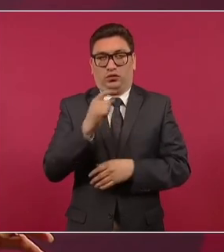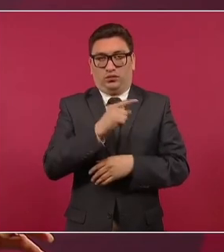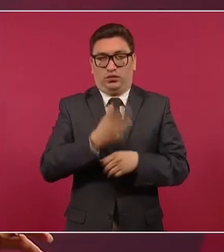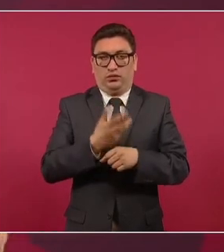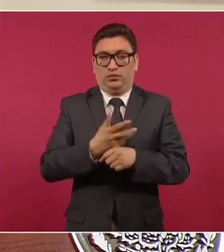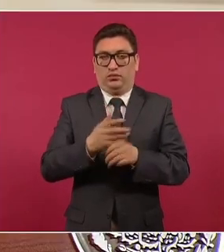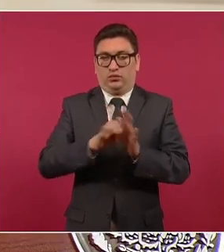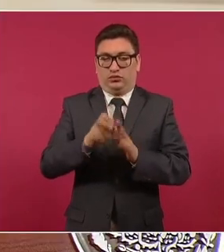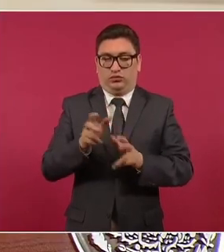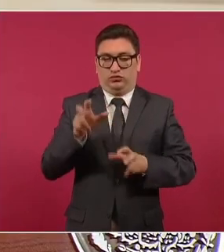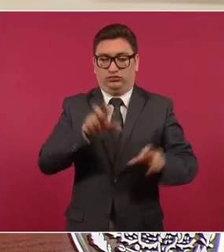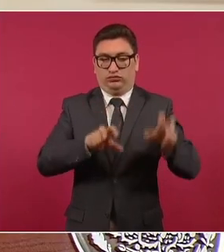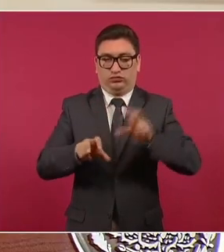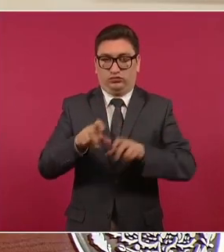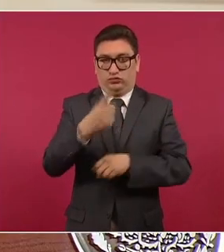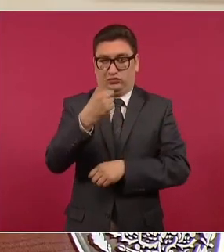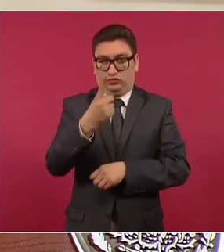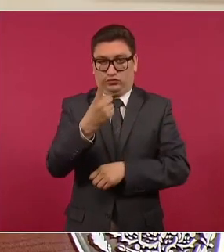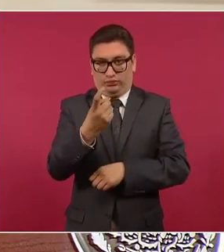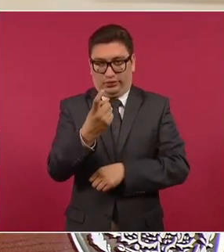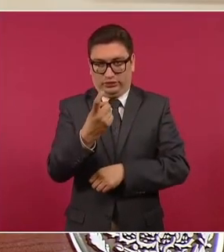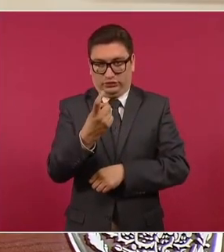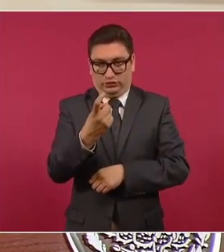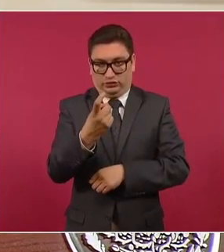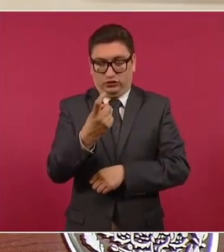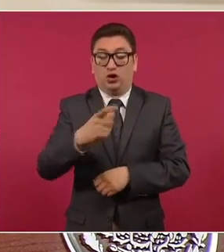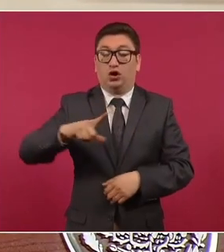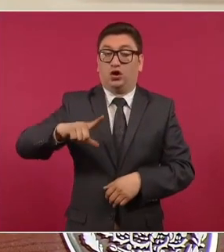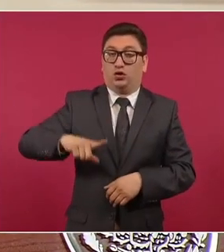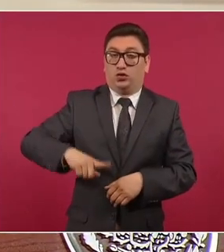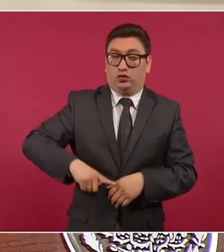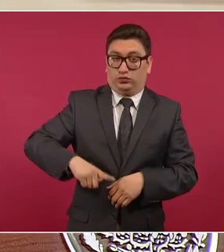invierte un peso, el gobierno tiene que dar